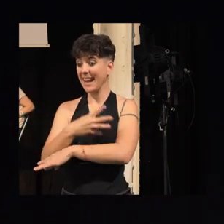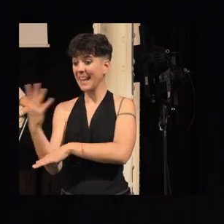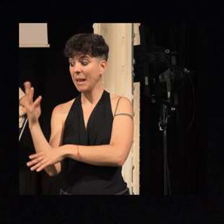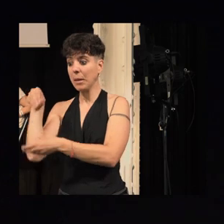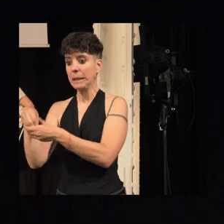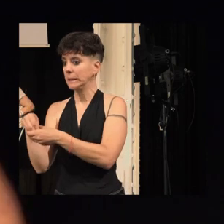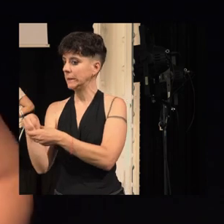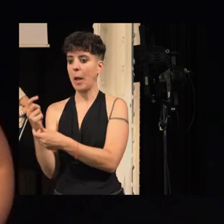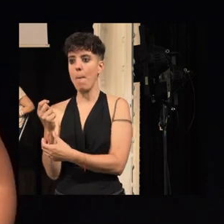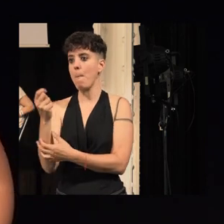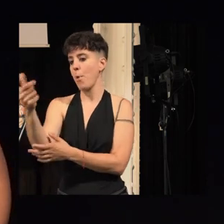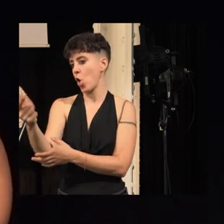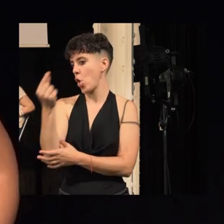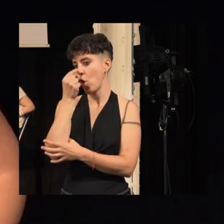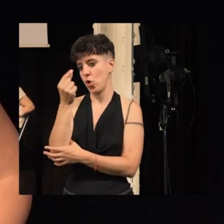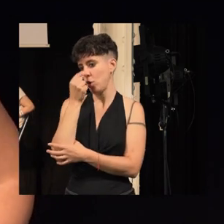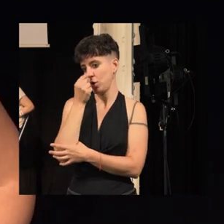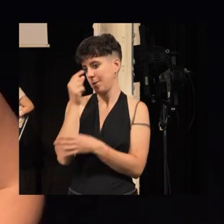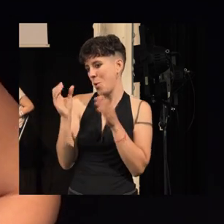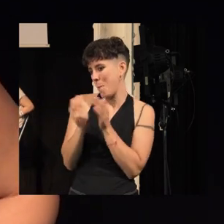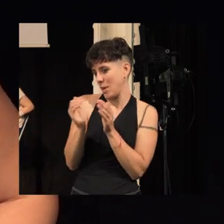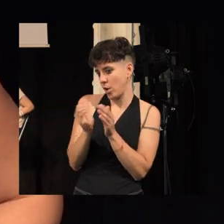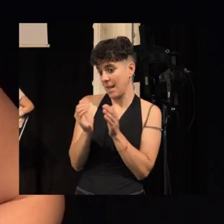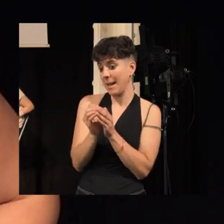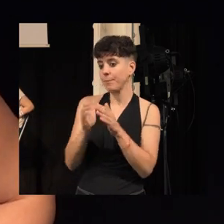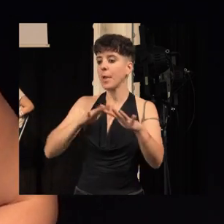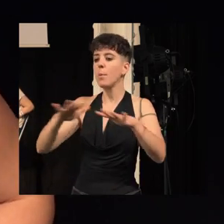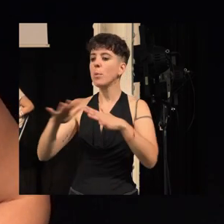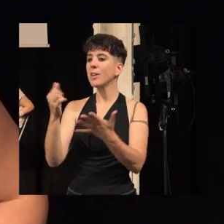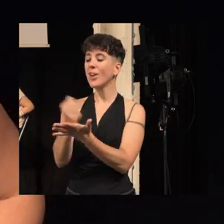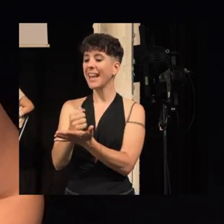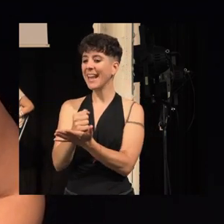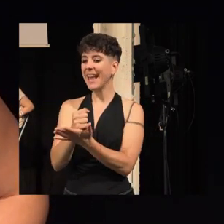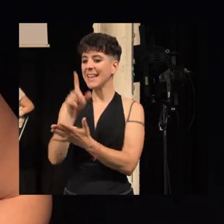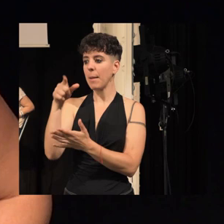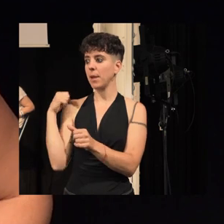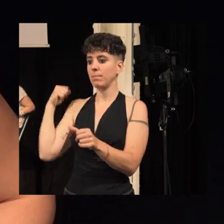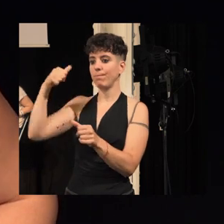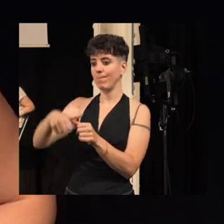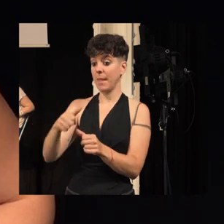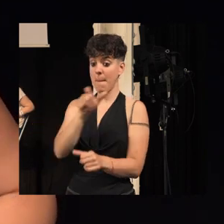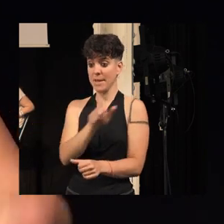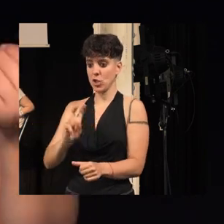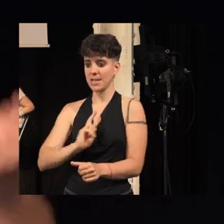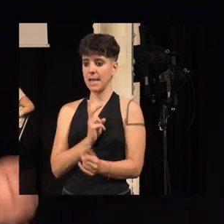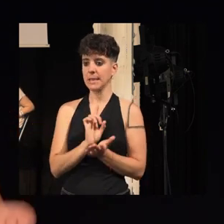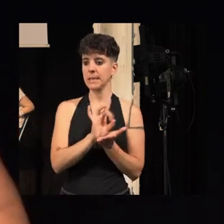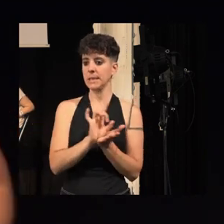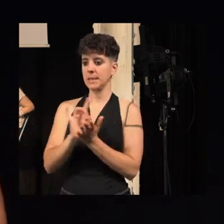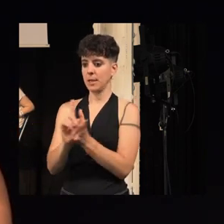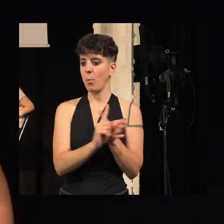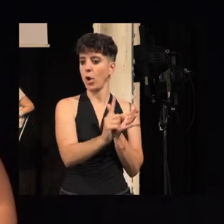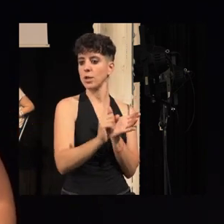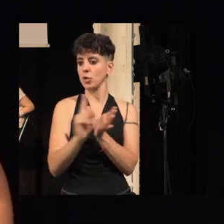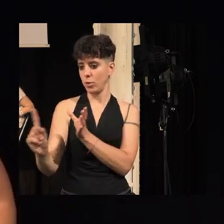forma muy minoritaria. El movimiento gay también excluyó sistemáticamente a las personas trans. Recordemos como ya hace 41